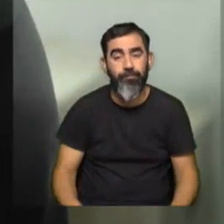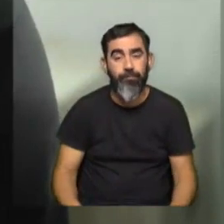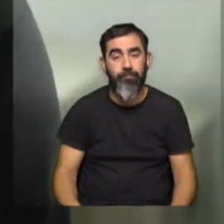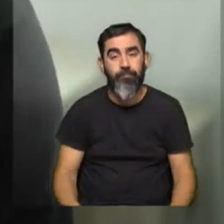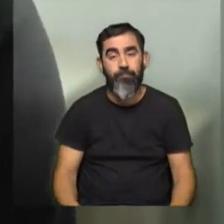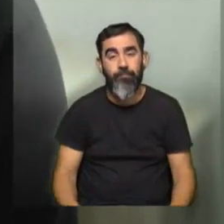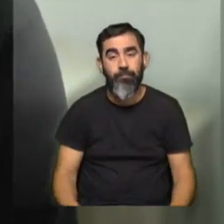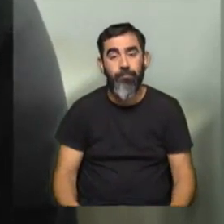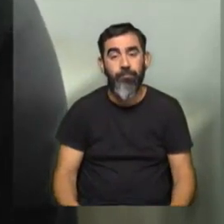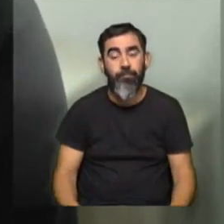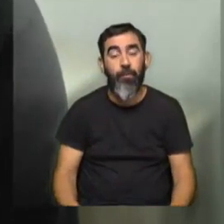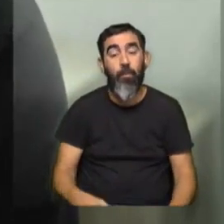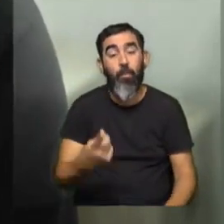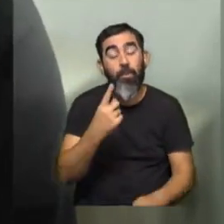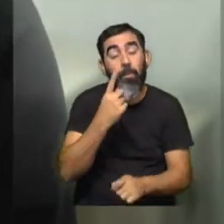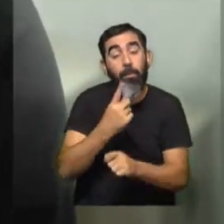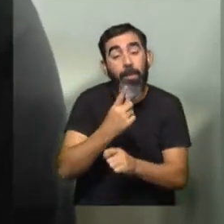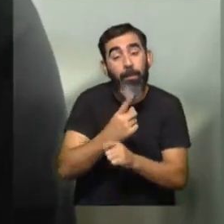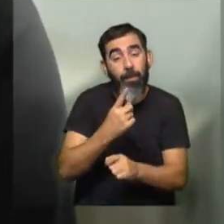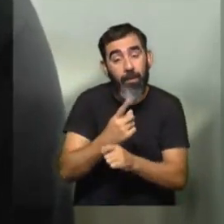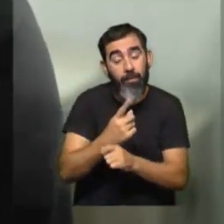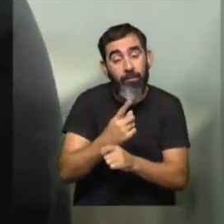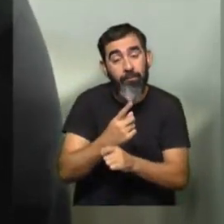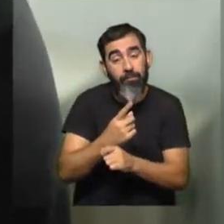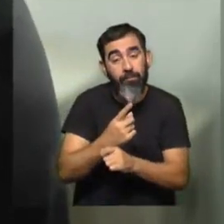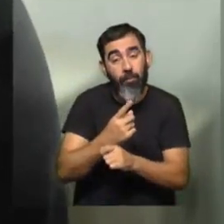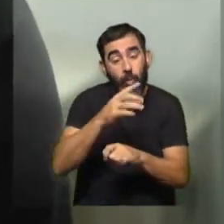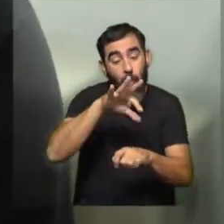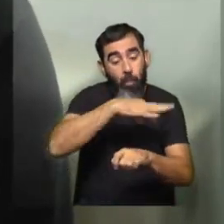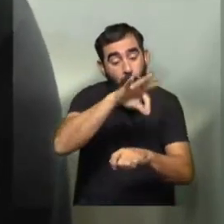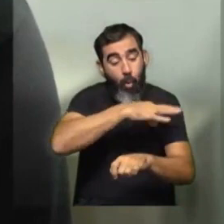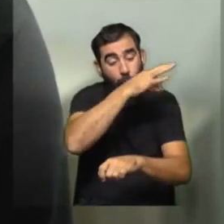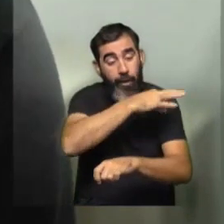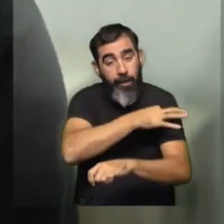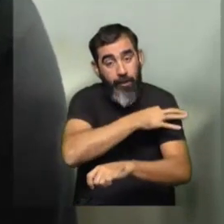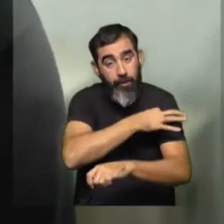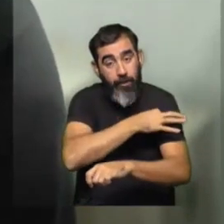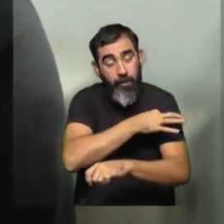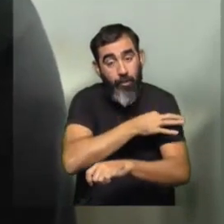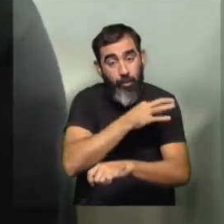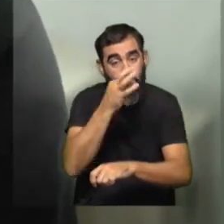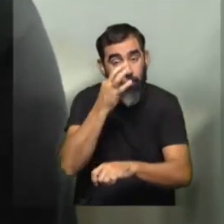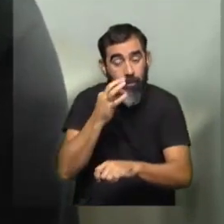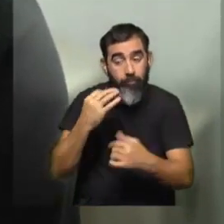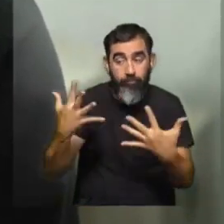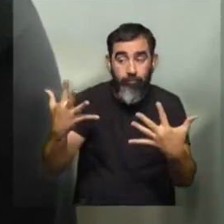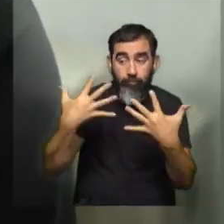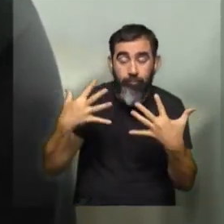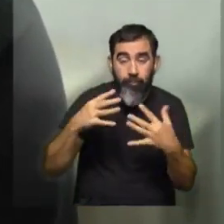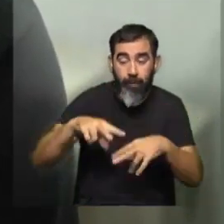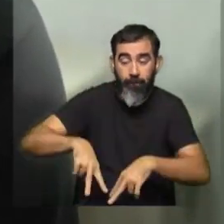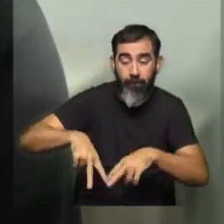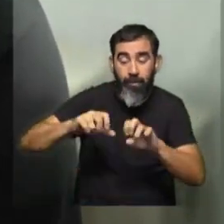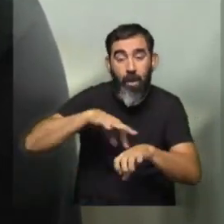eso lo primero que hicimos fue generar un mosquito en el cual el receptor de temperatura que habíamos estudiado